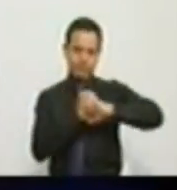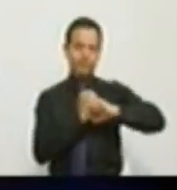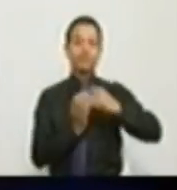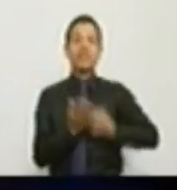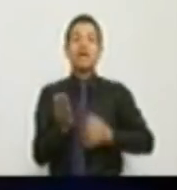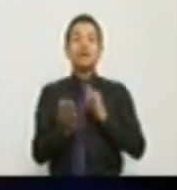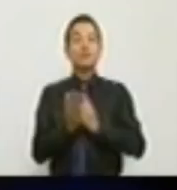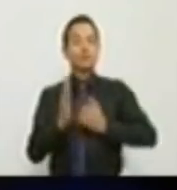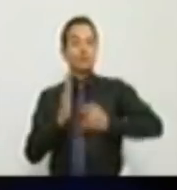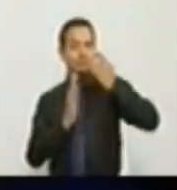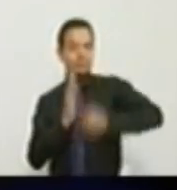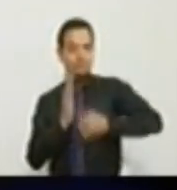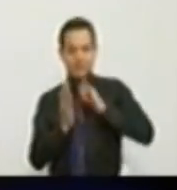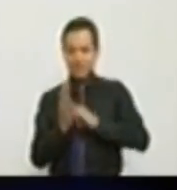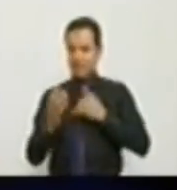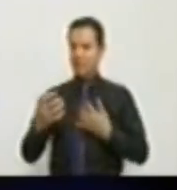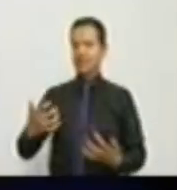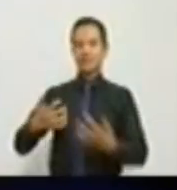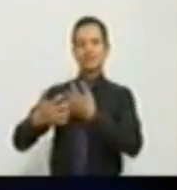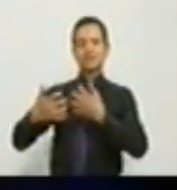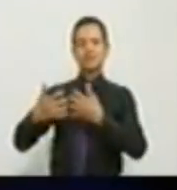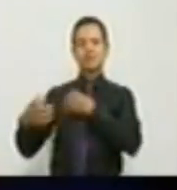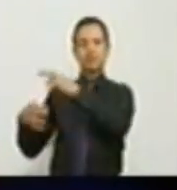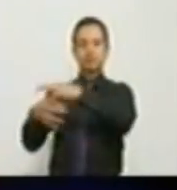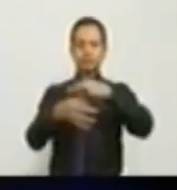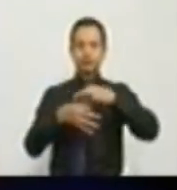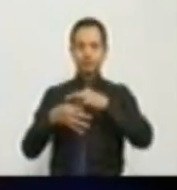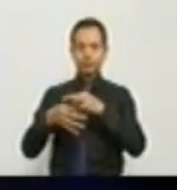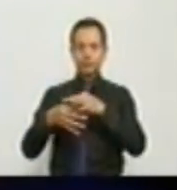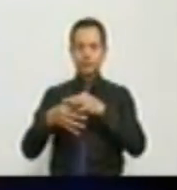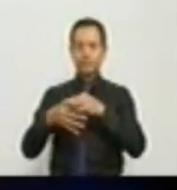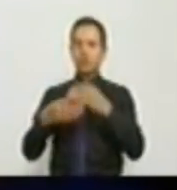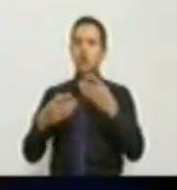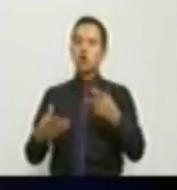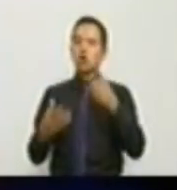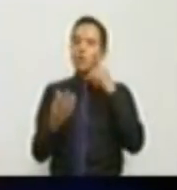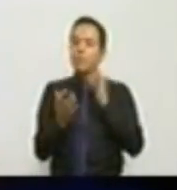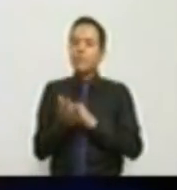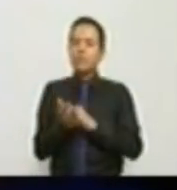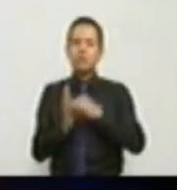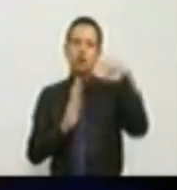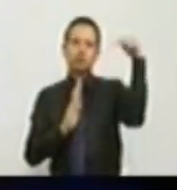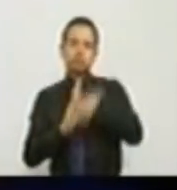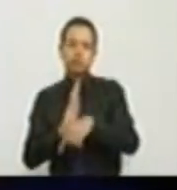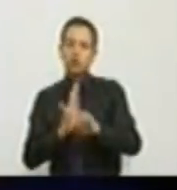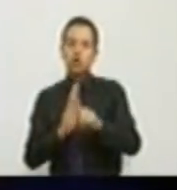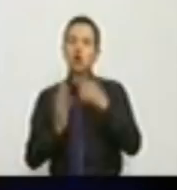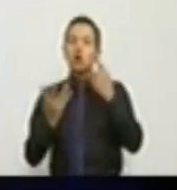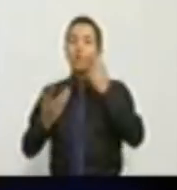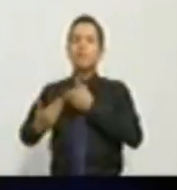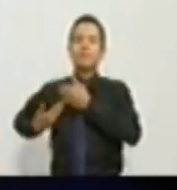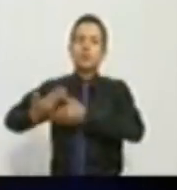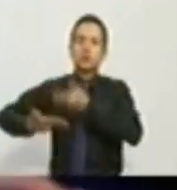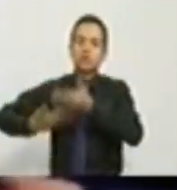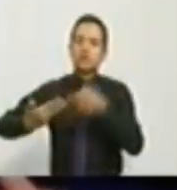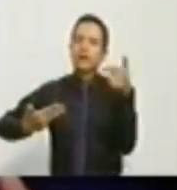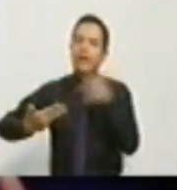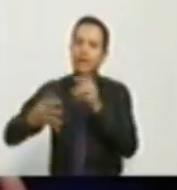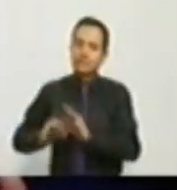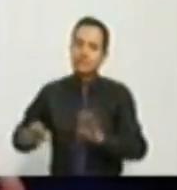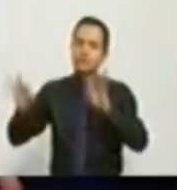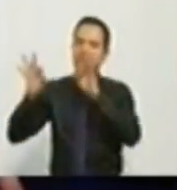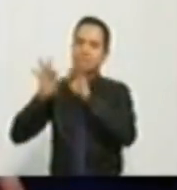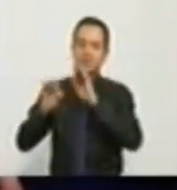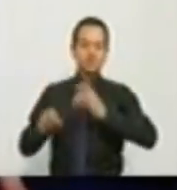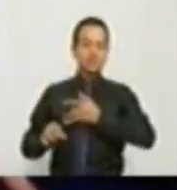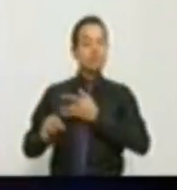la reforma electoral que vamos a presentar, no de fondo, sino de carácter procedimental, que yo creo